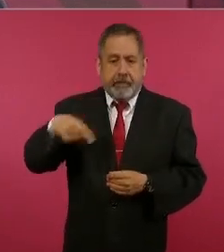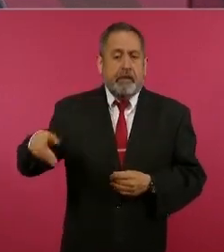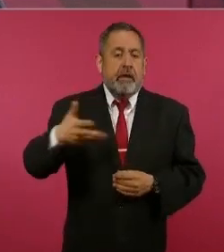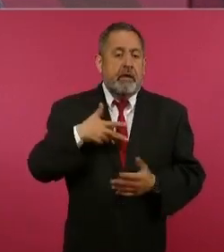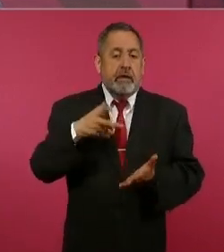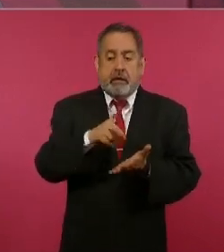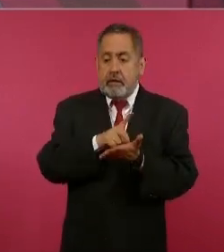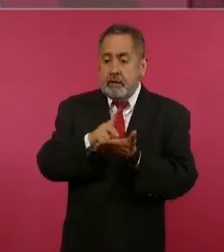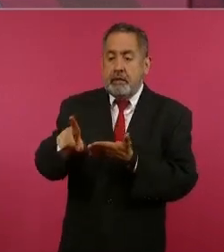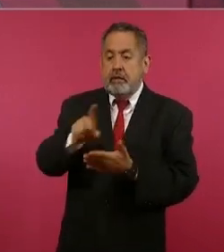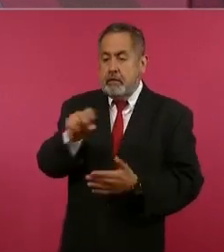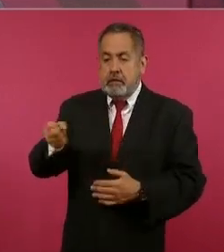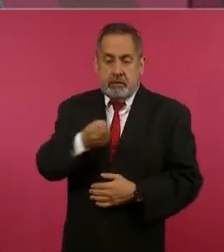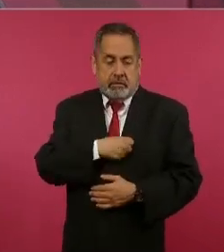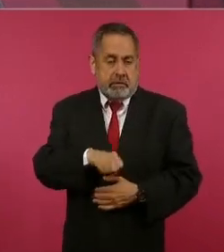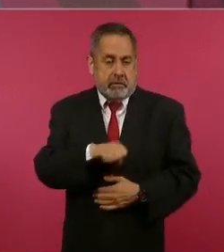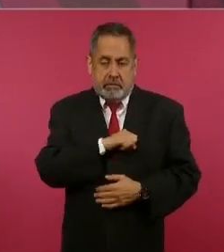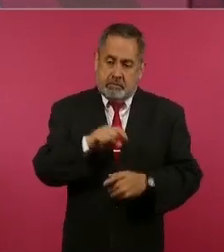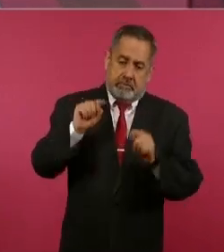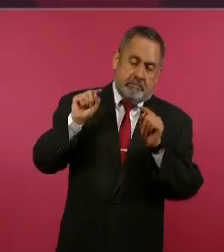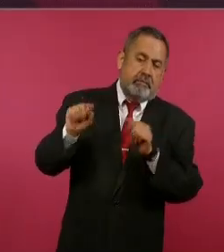la salud.